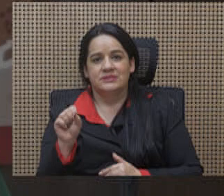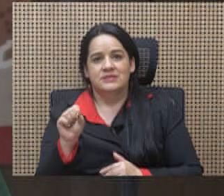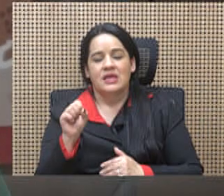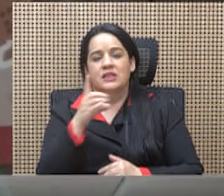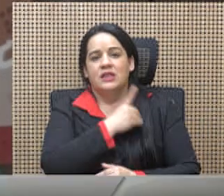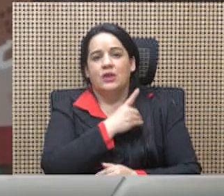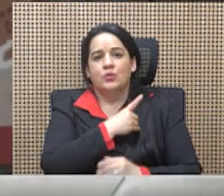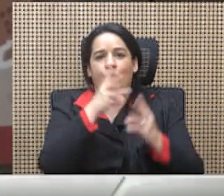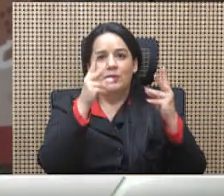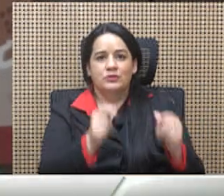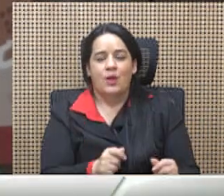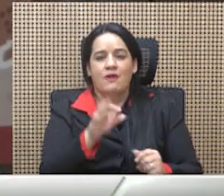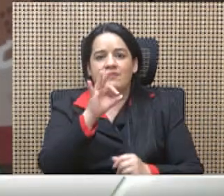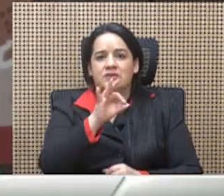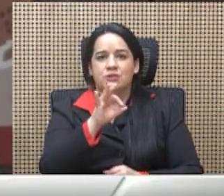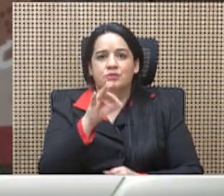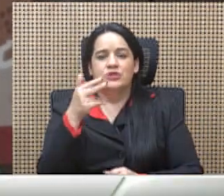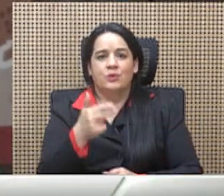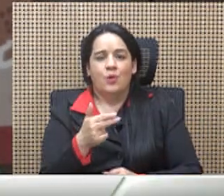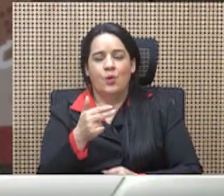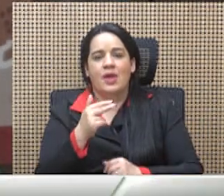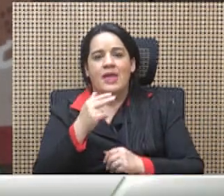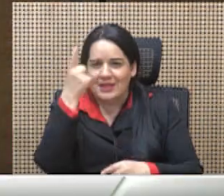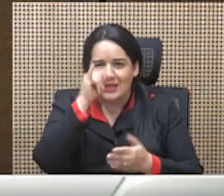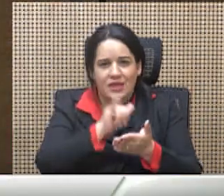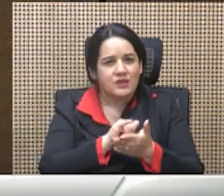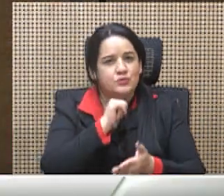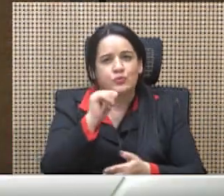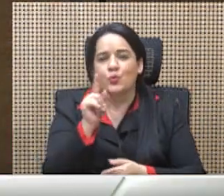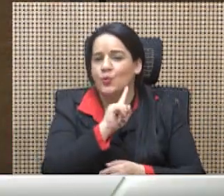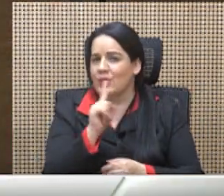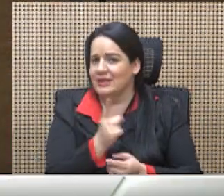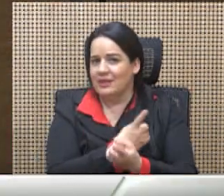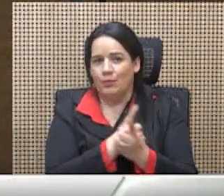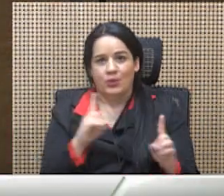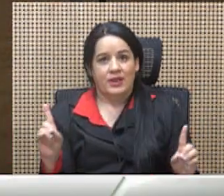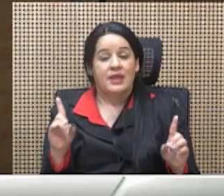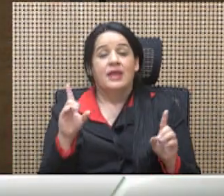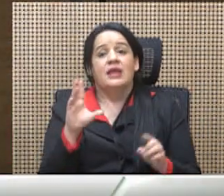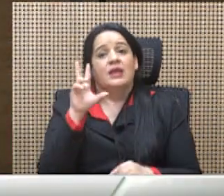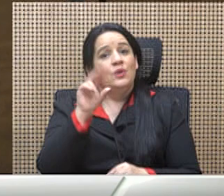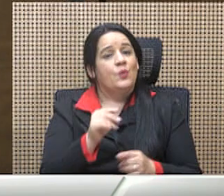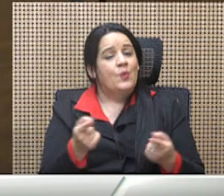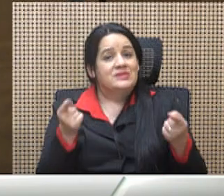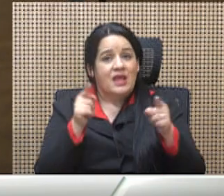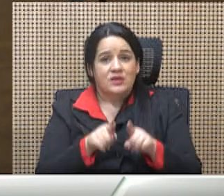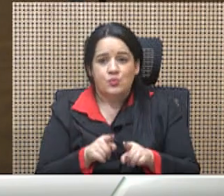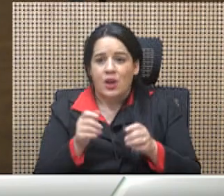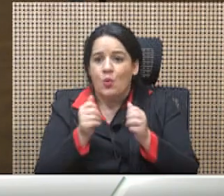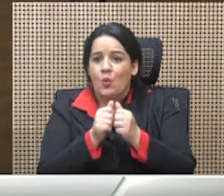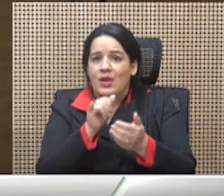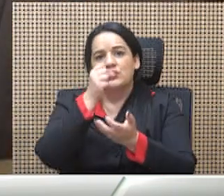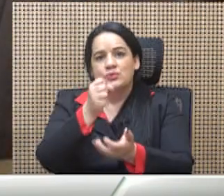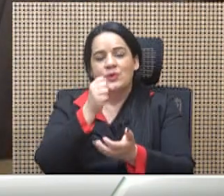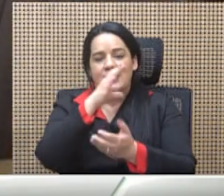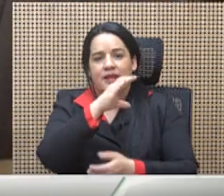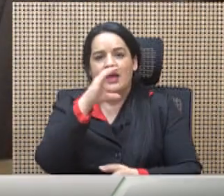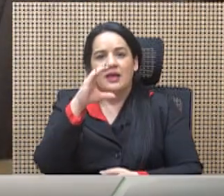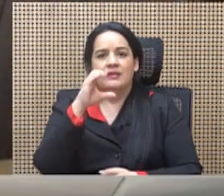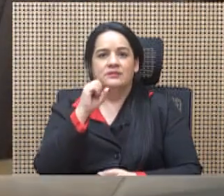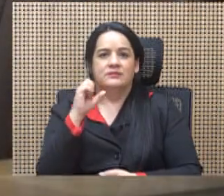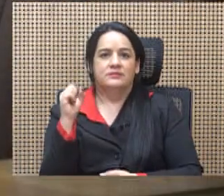diputado de oposición criticaron duramente la decisión de la caja costarricense de seguro social de paralizar proyectos de inversión